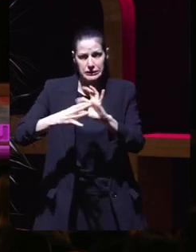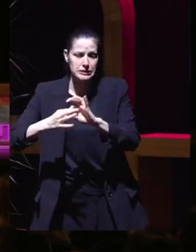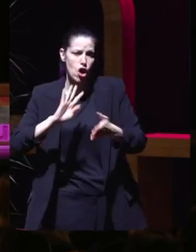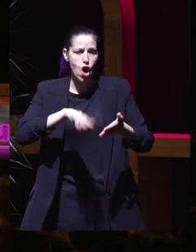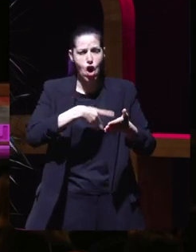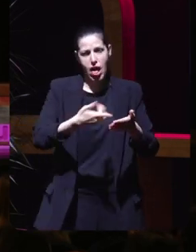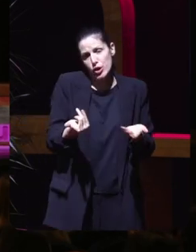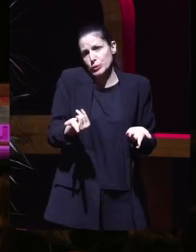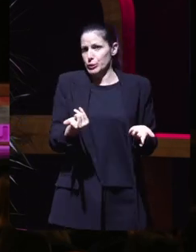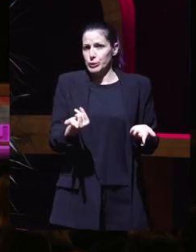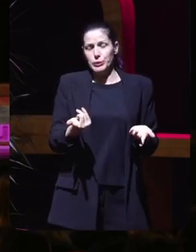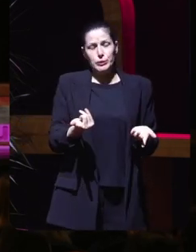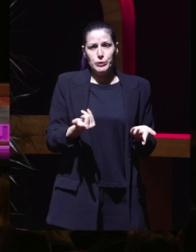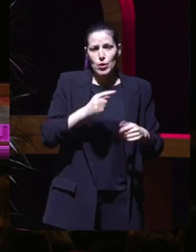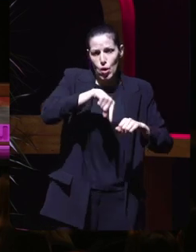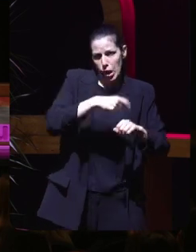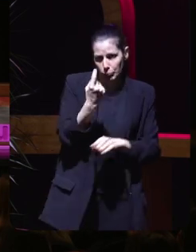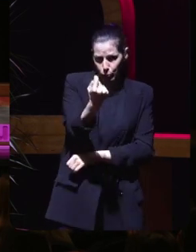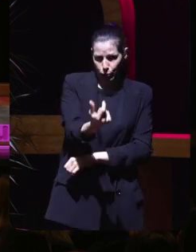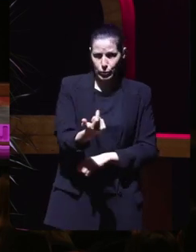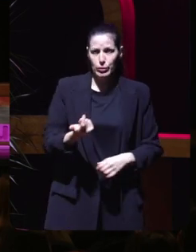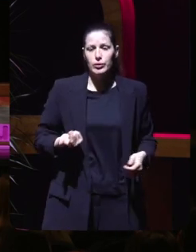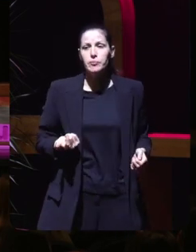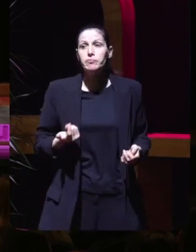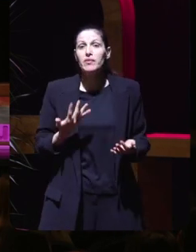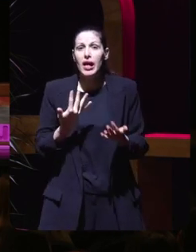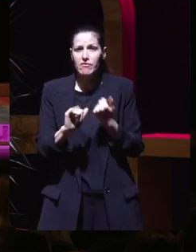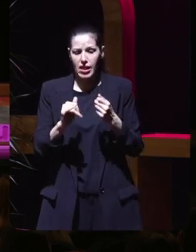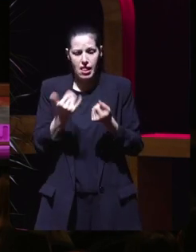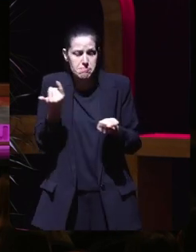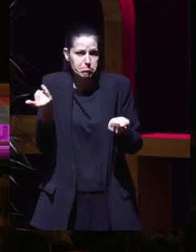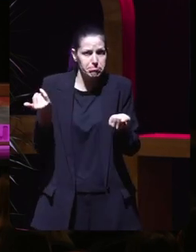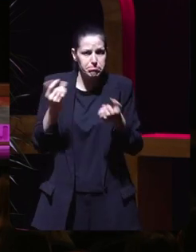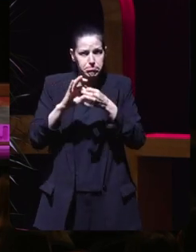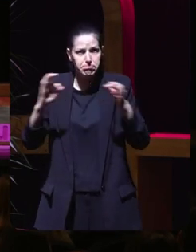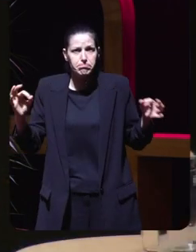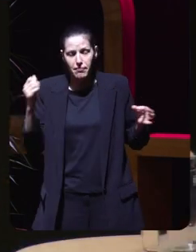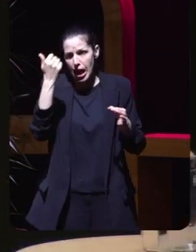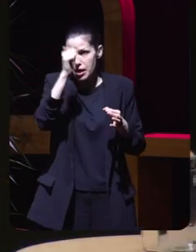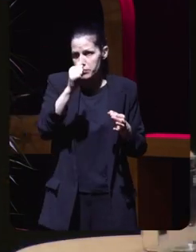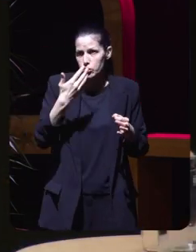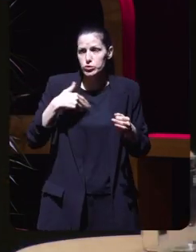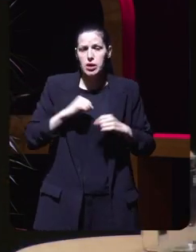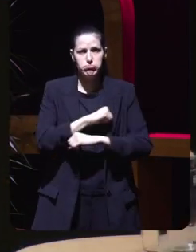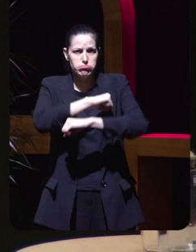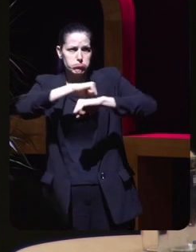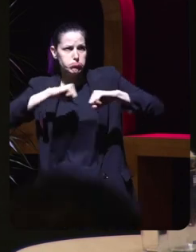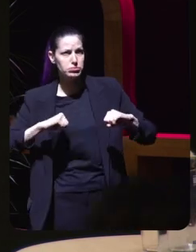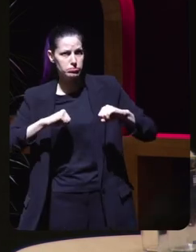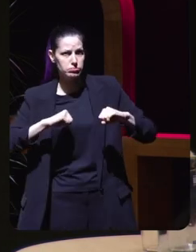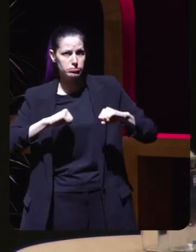muy muy muy hasta que bueno cuando estés amigos todos ya estaban pues bastante asentados pues años después ya me tocó a